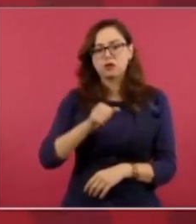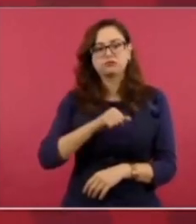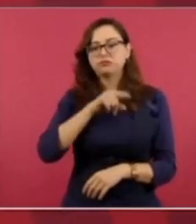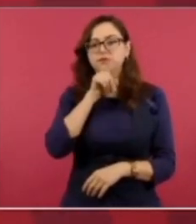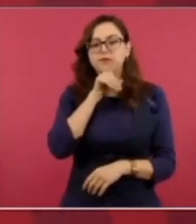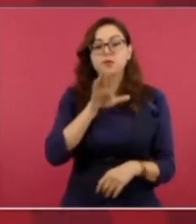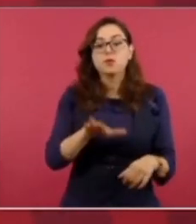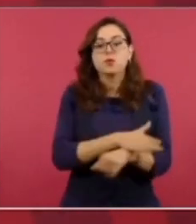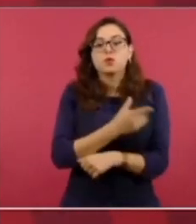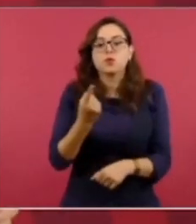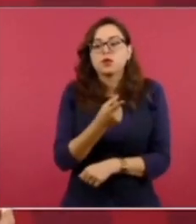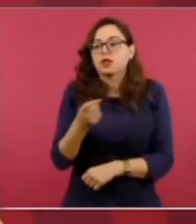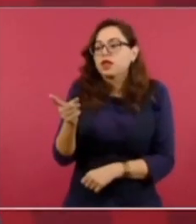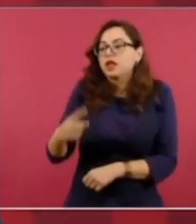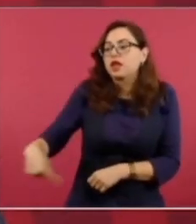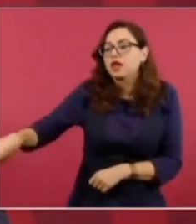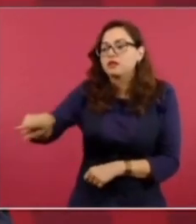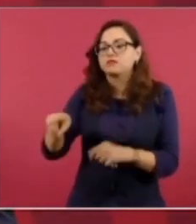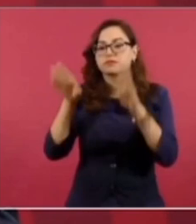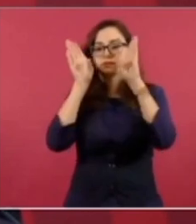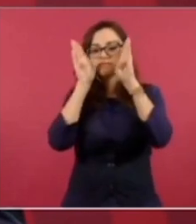conservadurismo,